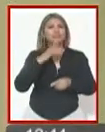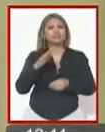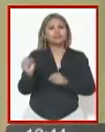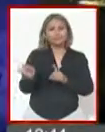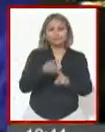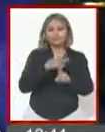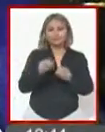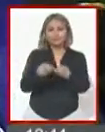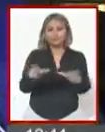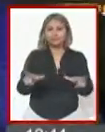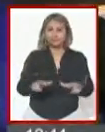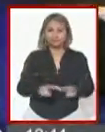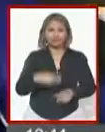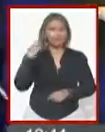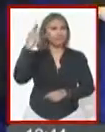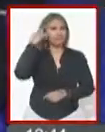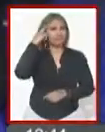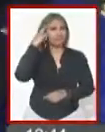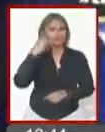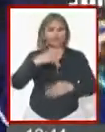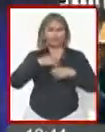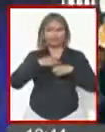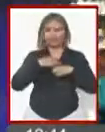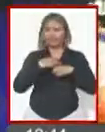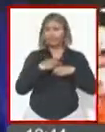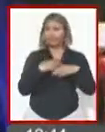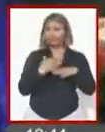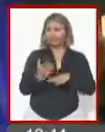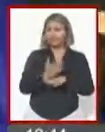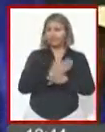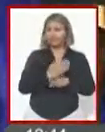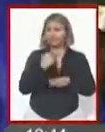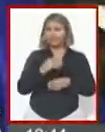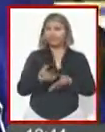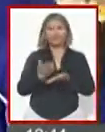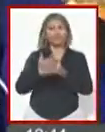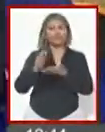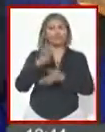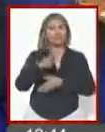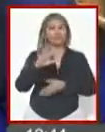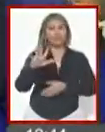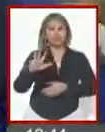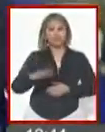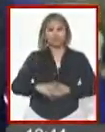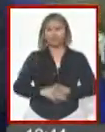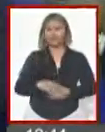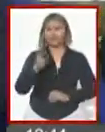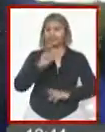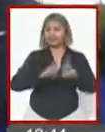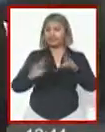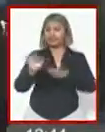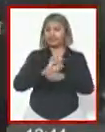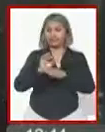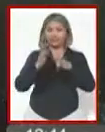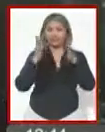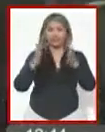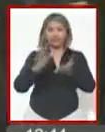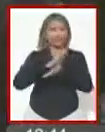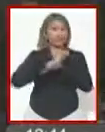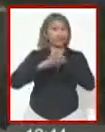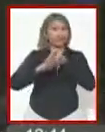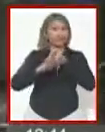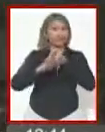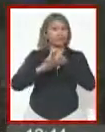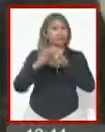dicha institución. El motivo de la protesta por empezar el primer paso es el despido de los 45 compañeros funcionarios de limpieza que